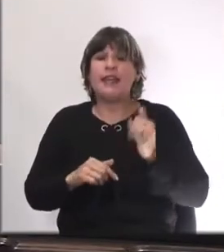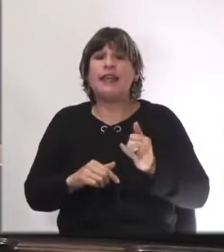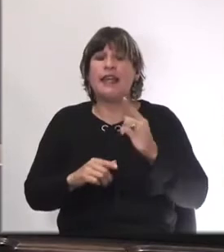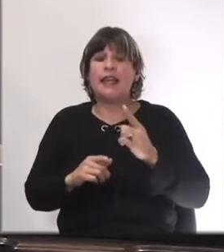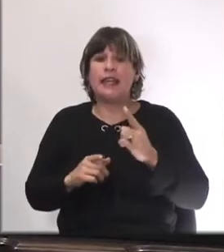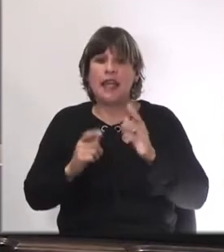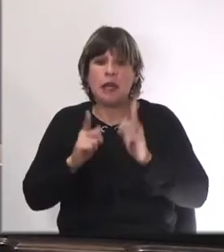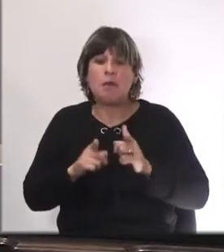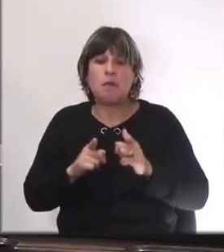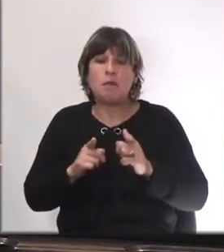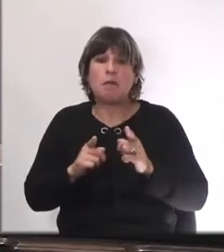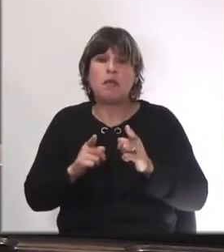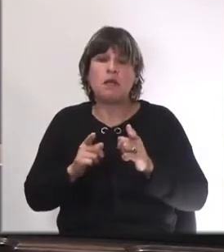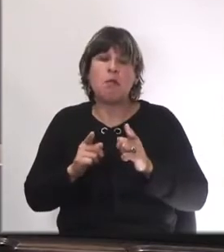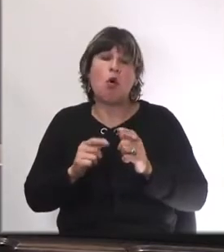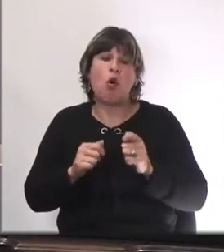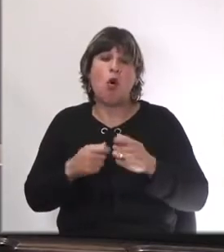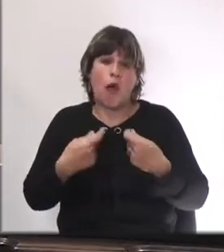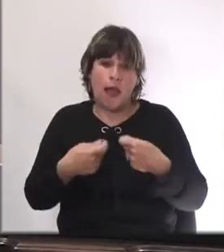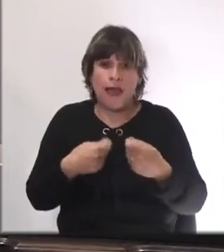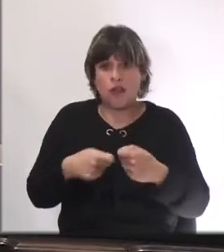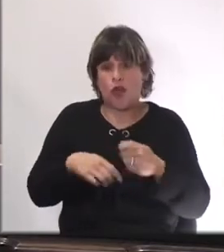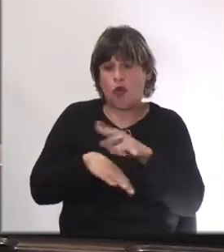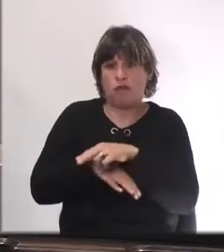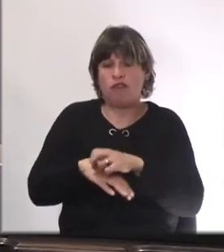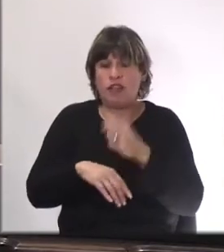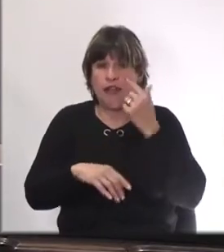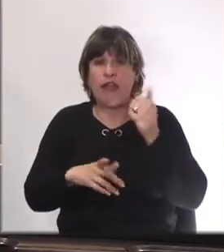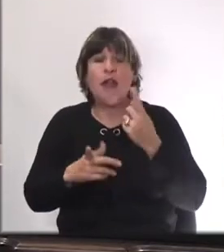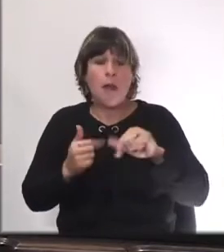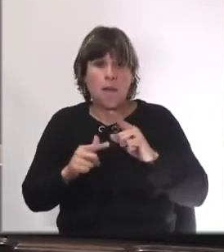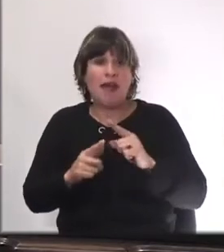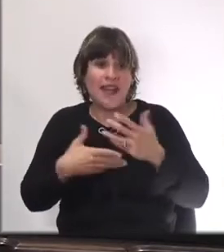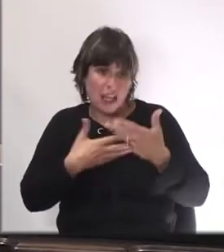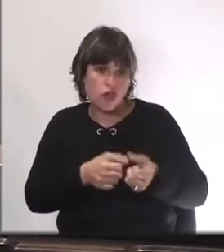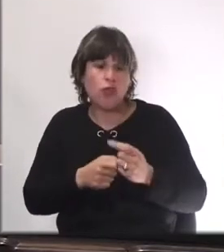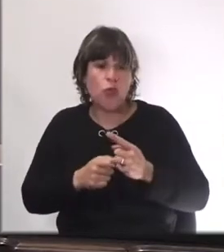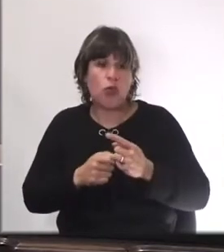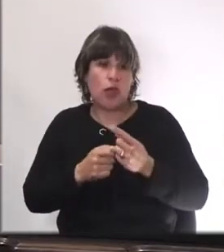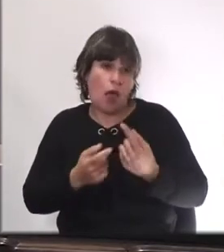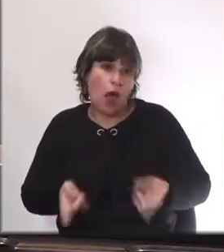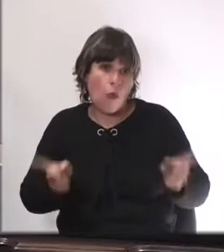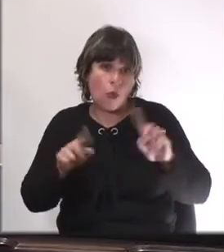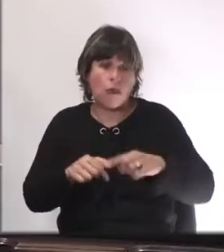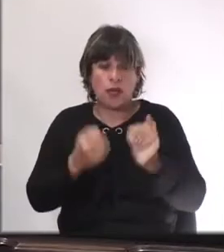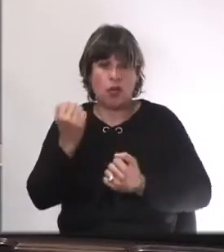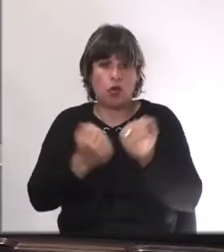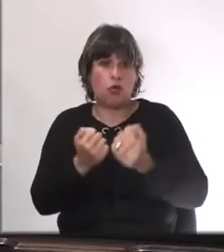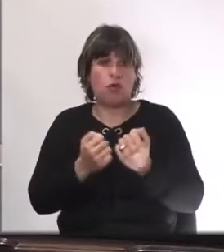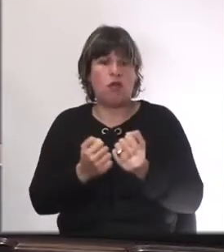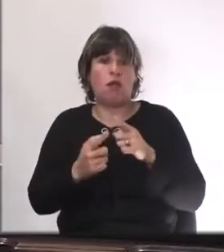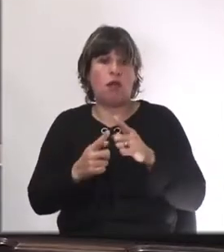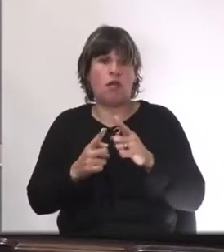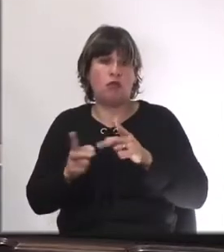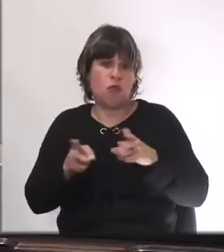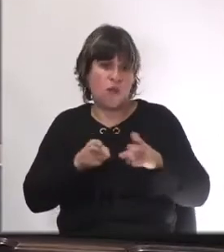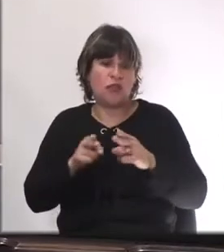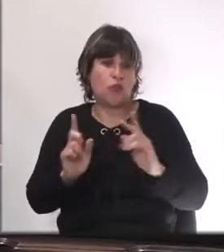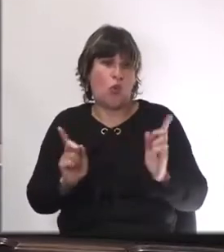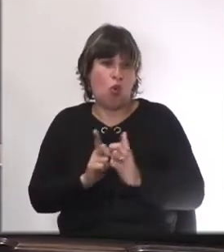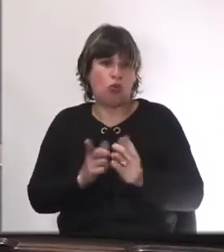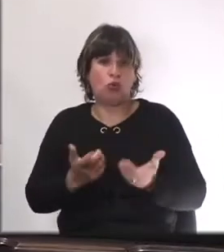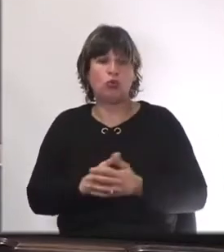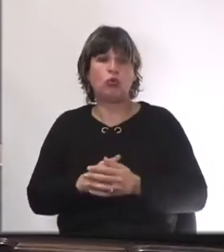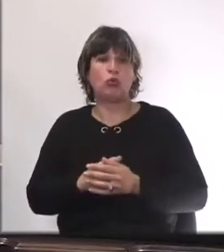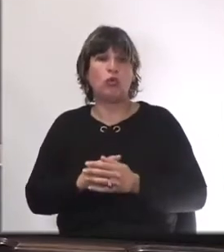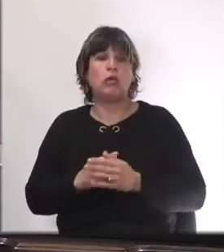misma inversión, durante el periodo, pero que ayuden a reactivar la economía en el corto plazo. No se